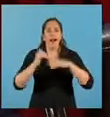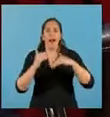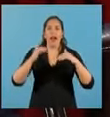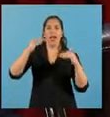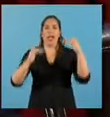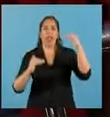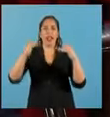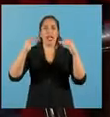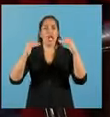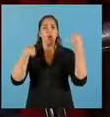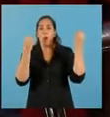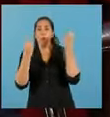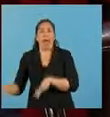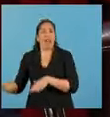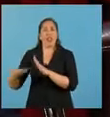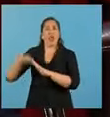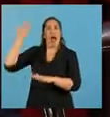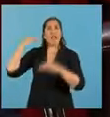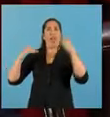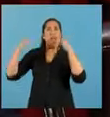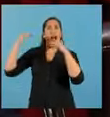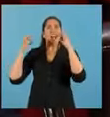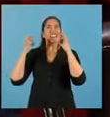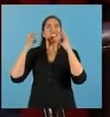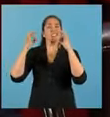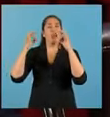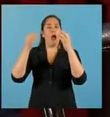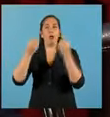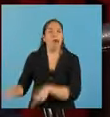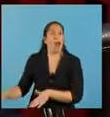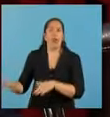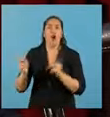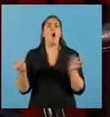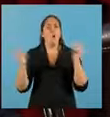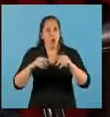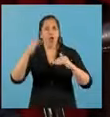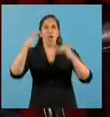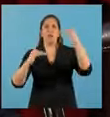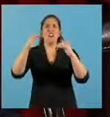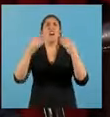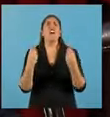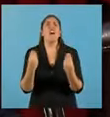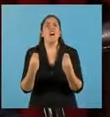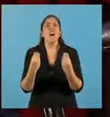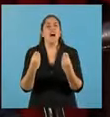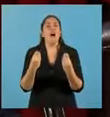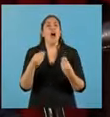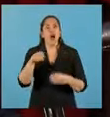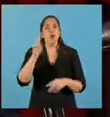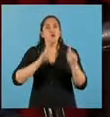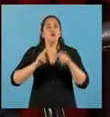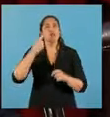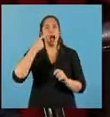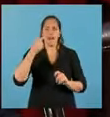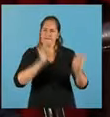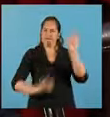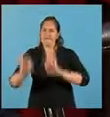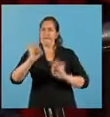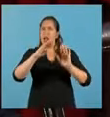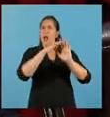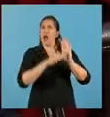perdido. El equilibrio no es neutral ni indiferente. El equilibrio es restablecer prioridades. Equilibrio